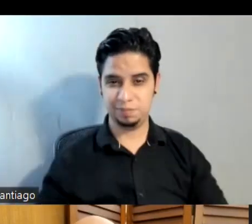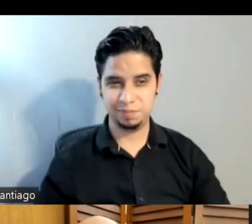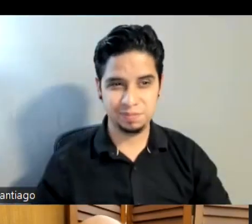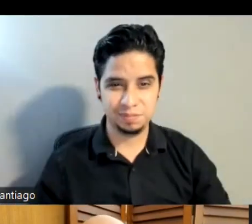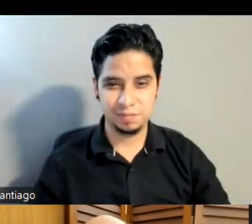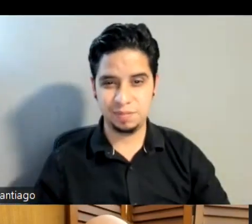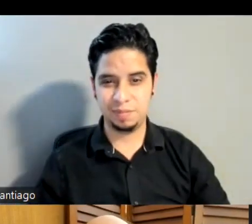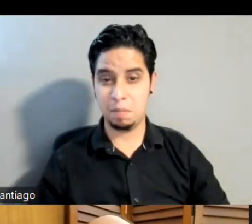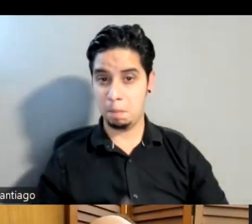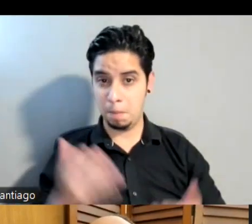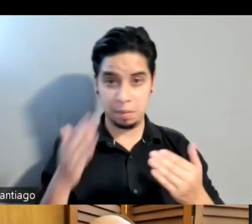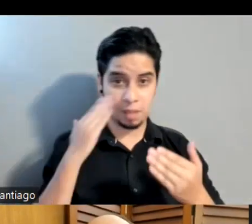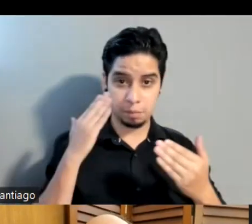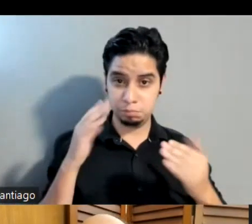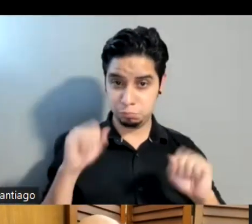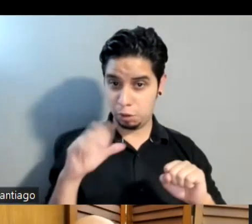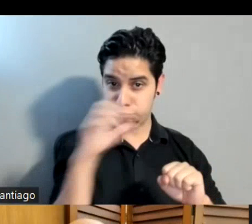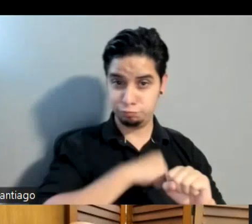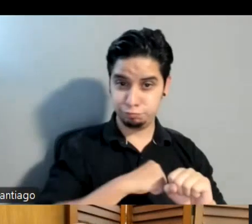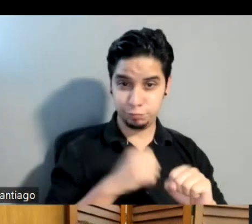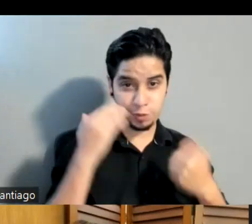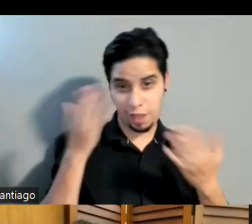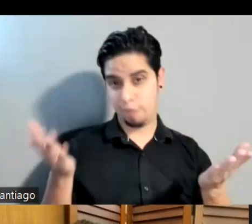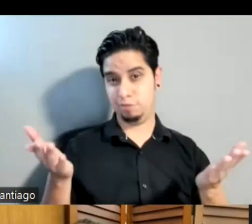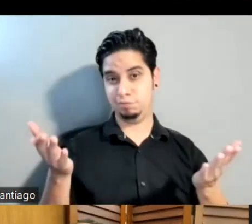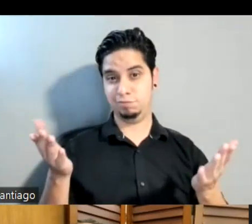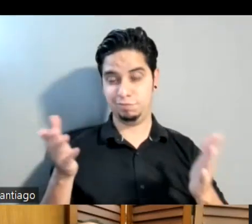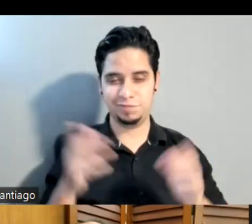Puede ser. Puede ser que la pegue, pero no lo sabe.